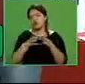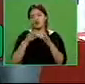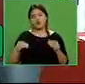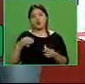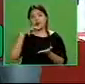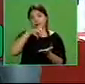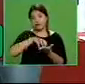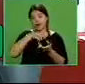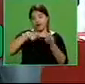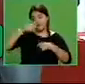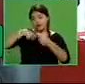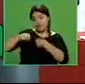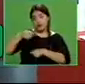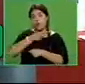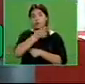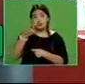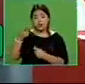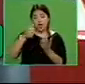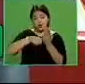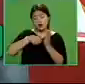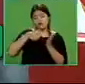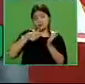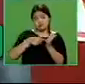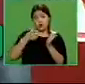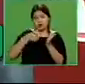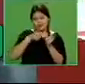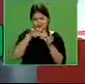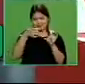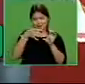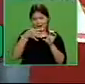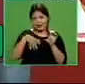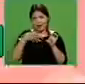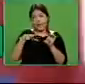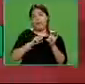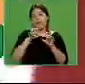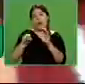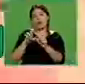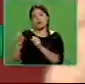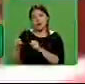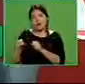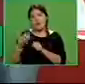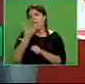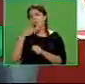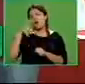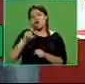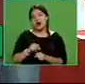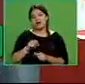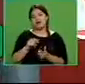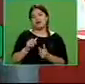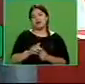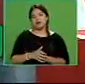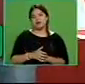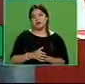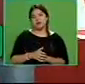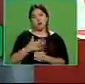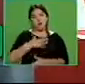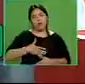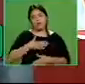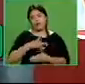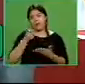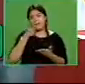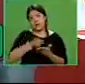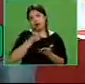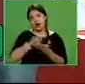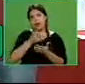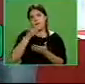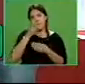produce y vende, ustedes con la cédula del Buen Vivir lo pueden adquirir, bueno, a un mejor precio y con comodidades para poderlo